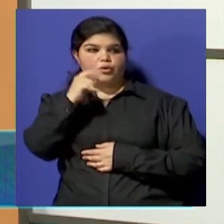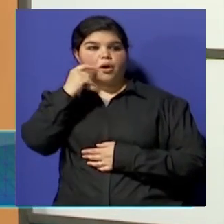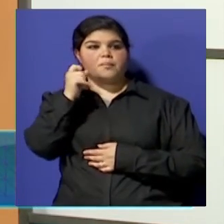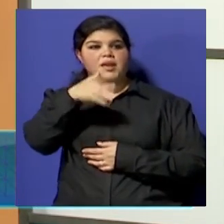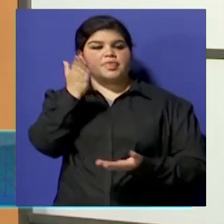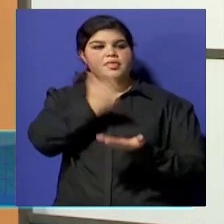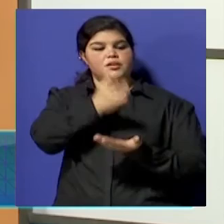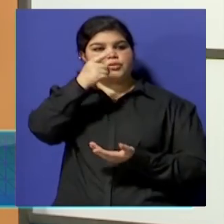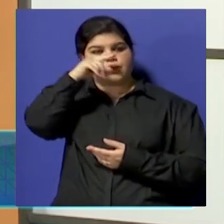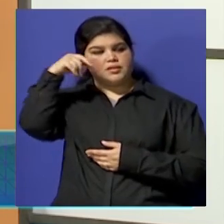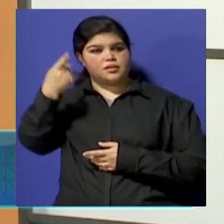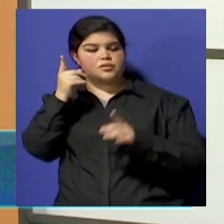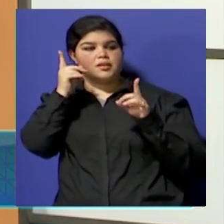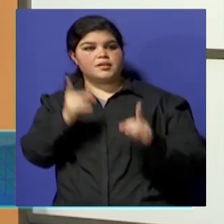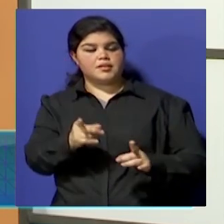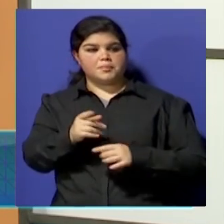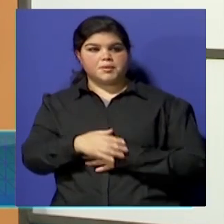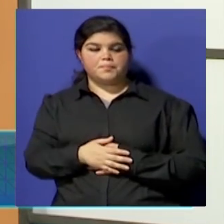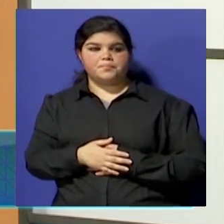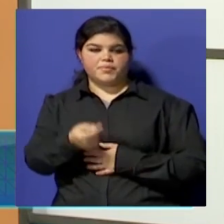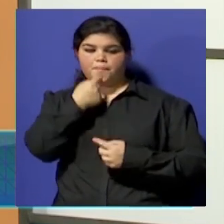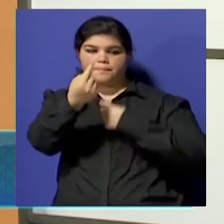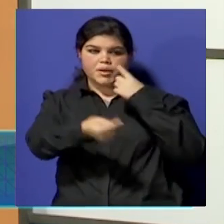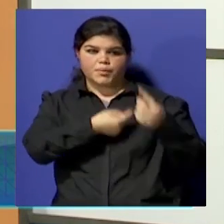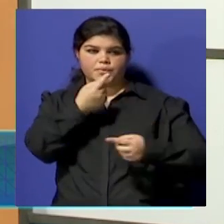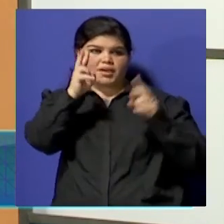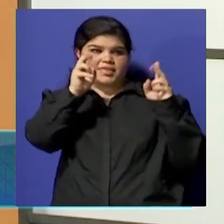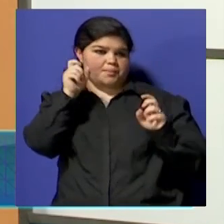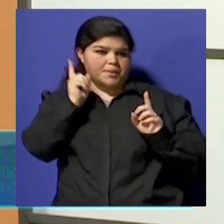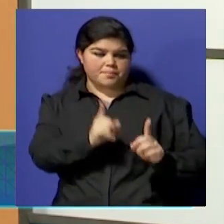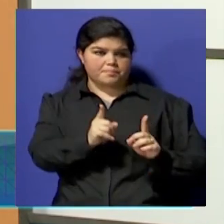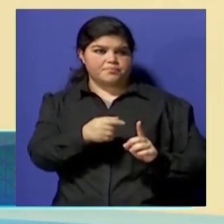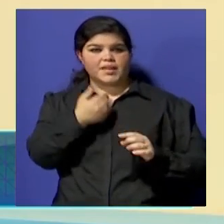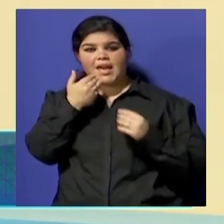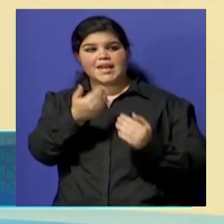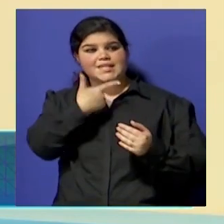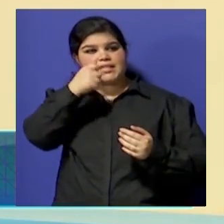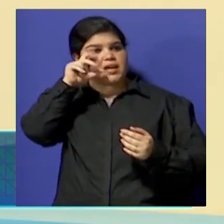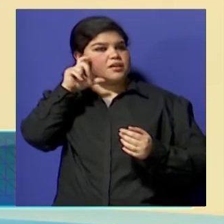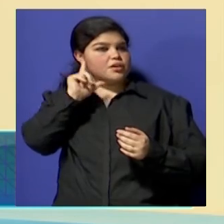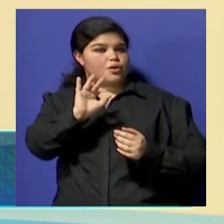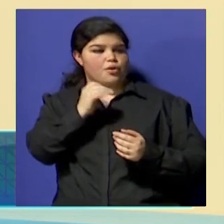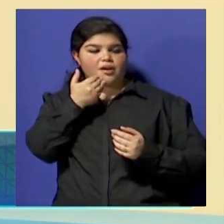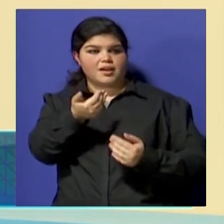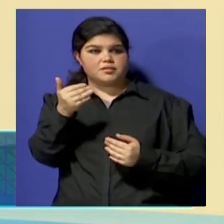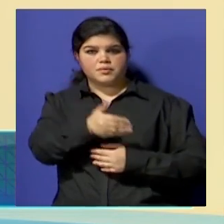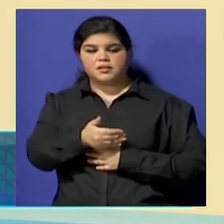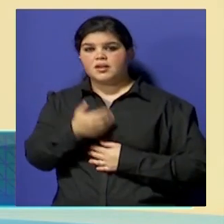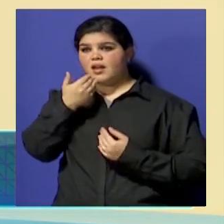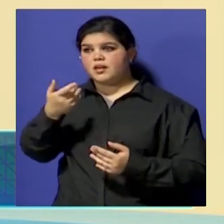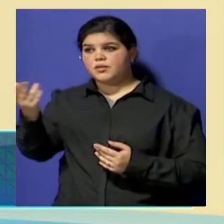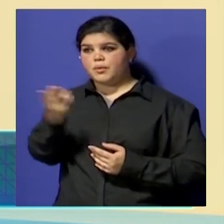Derecho Internacional y también le hemos consultado sobre este tema. Sergio Astorga, gracias por venir. Bueno, no, gracias a ustedes. En cualquier